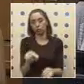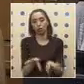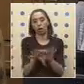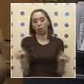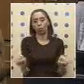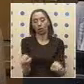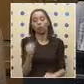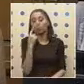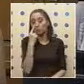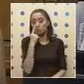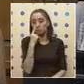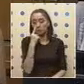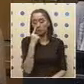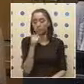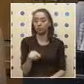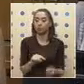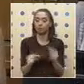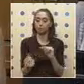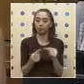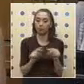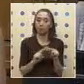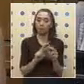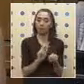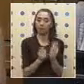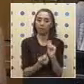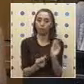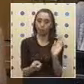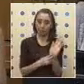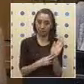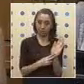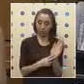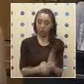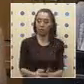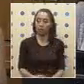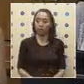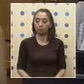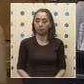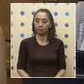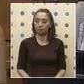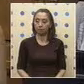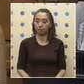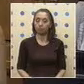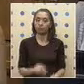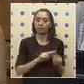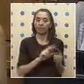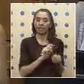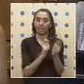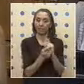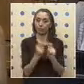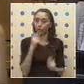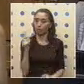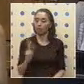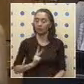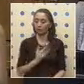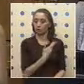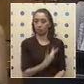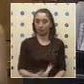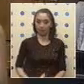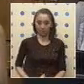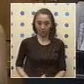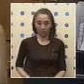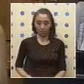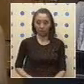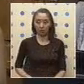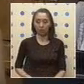Fíjese, estamos discutiendo la reforma tributaria en esa reforma, señor presidente se